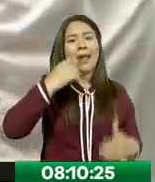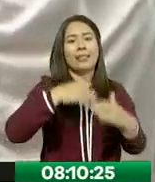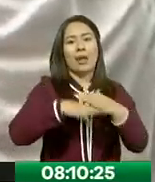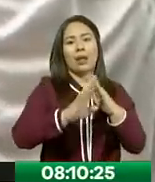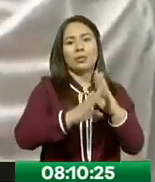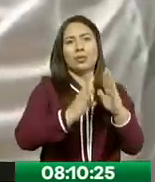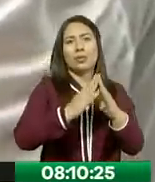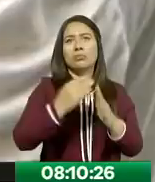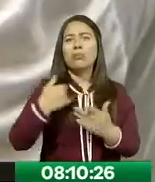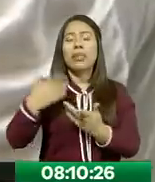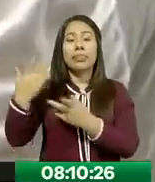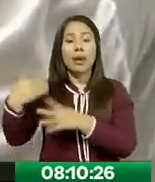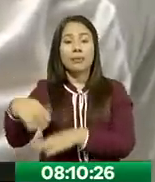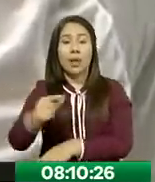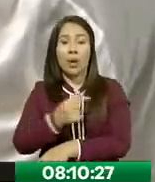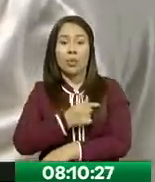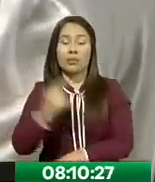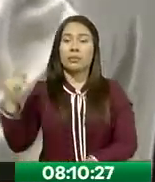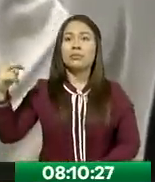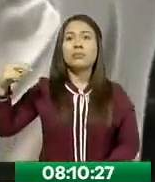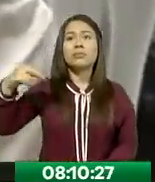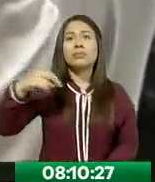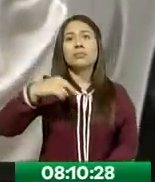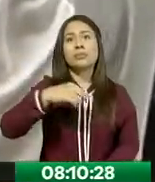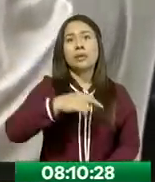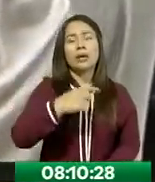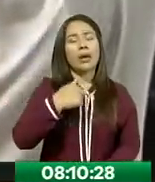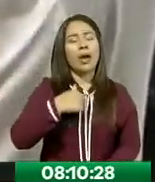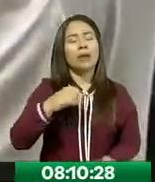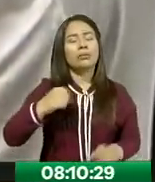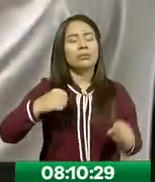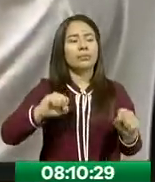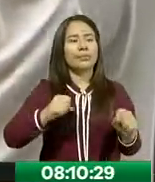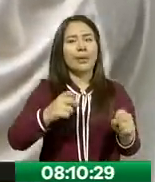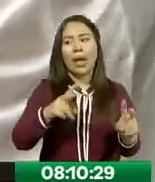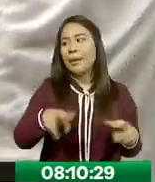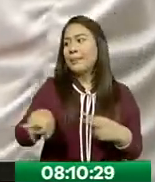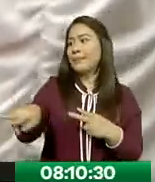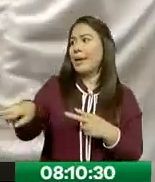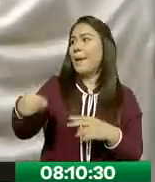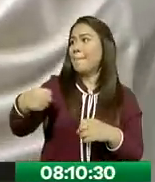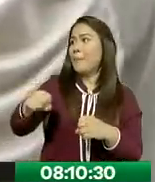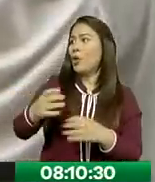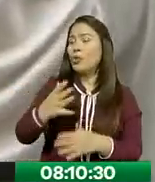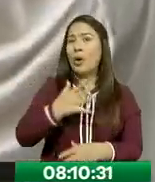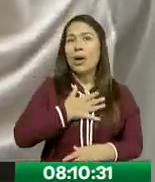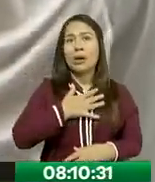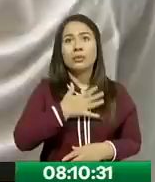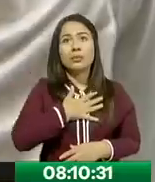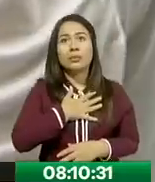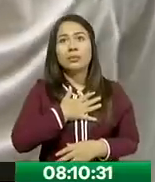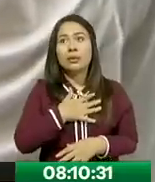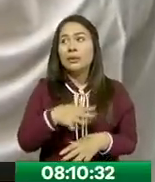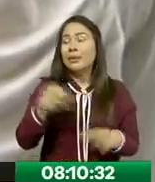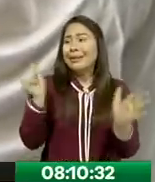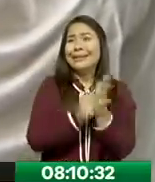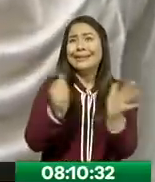estaba llegando de clase, claro, y yo no sentí las motos hasta que las vi ya atrás mío y fue como que